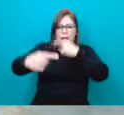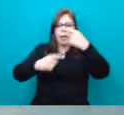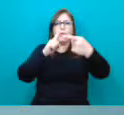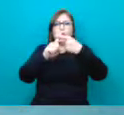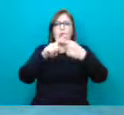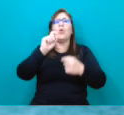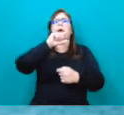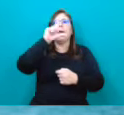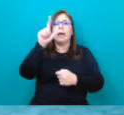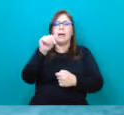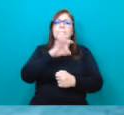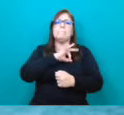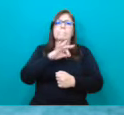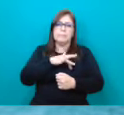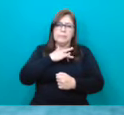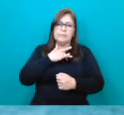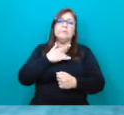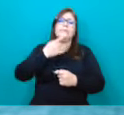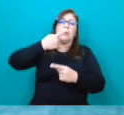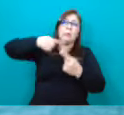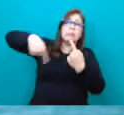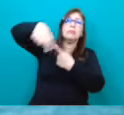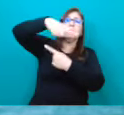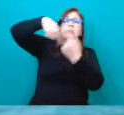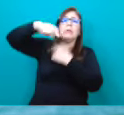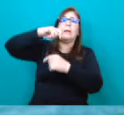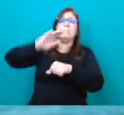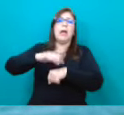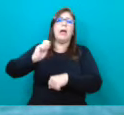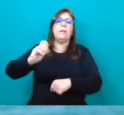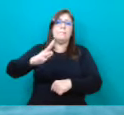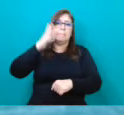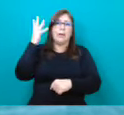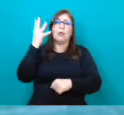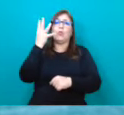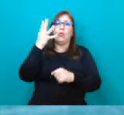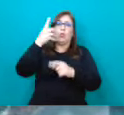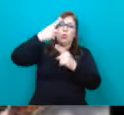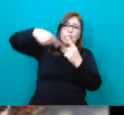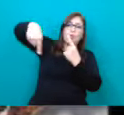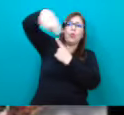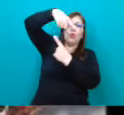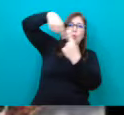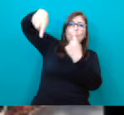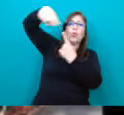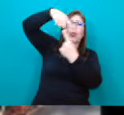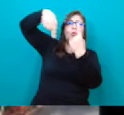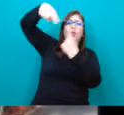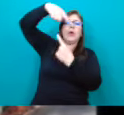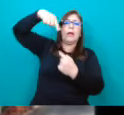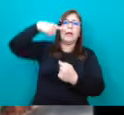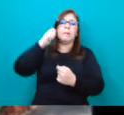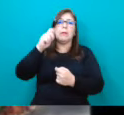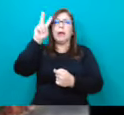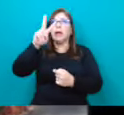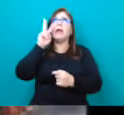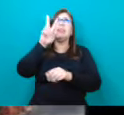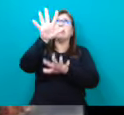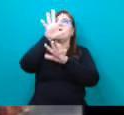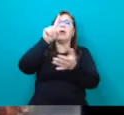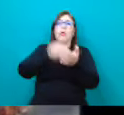La cruz empieza a dar vueltas cada vez más rápido con los cuatro bailarines encima, dando lugar a un espectáculo